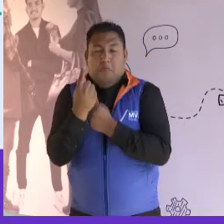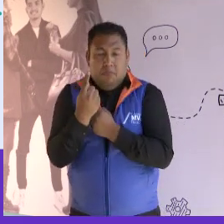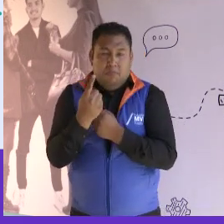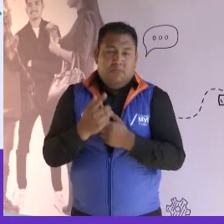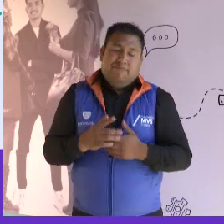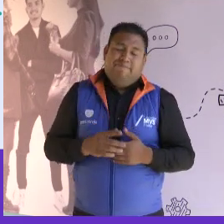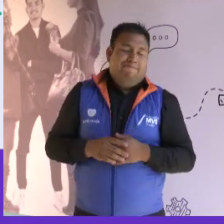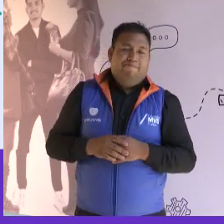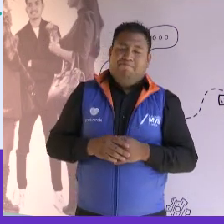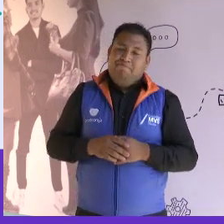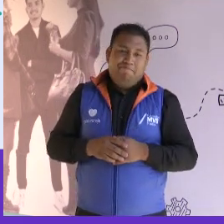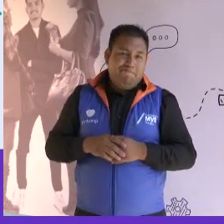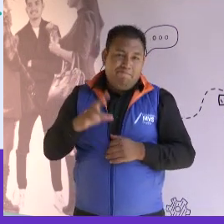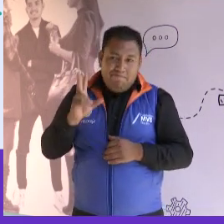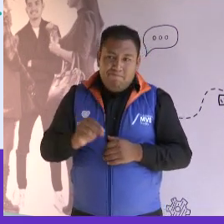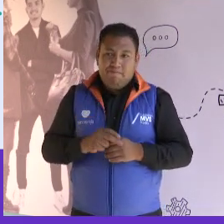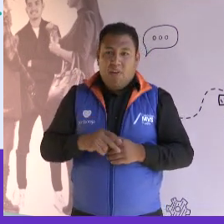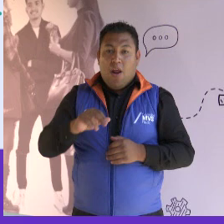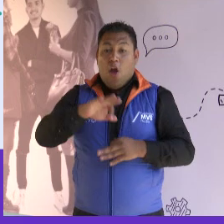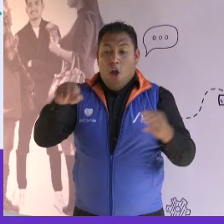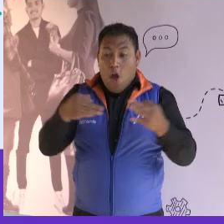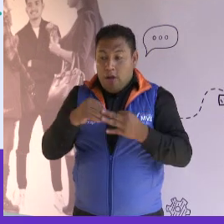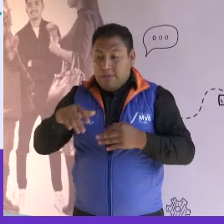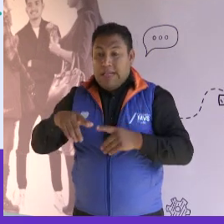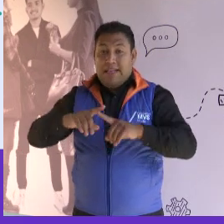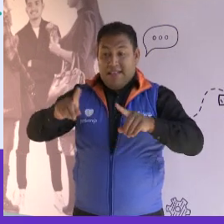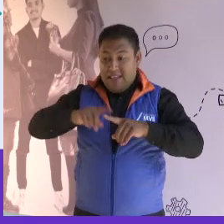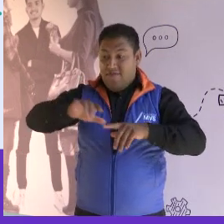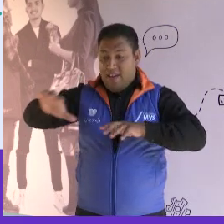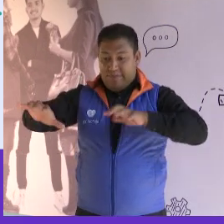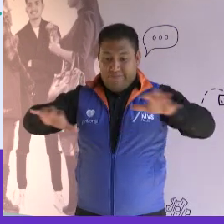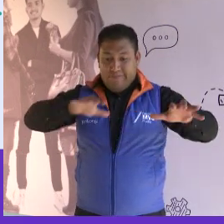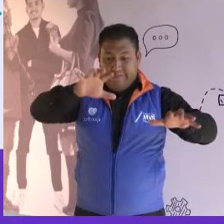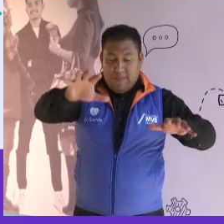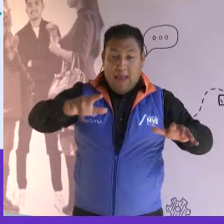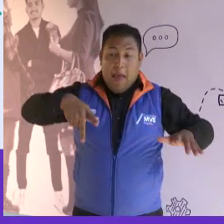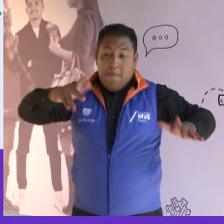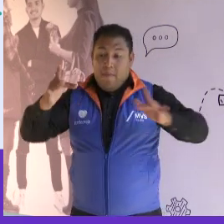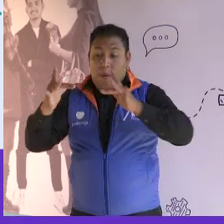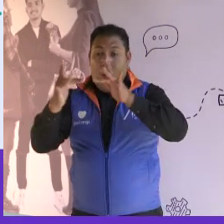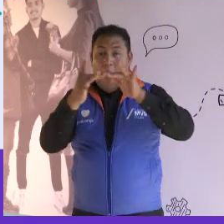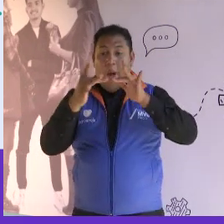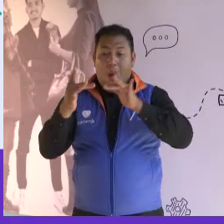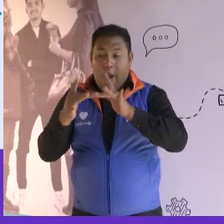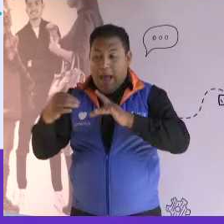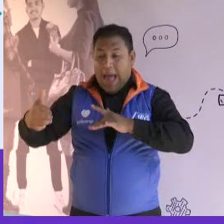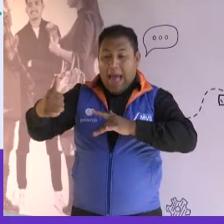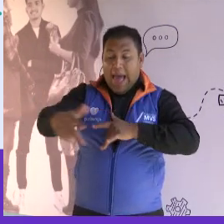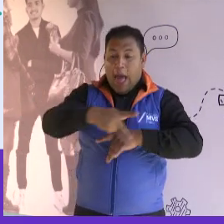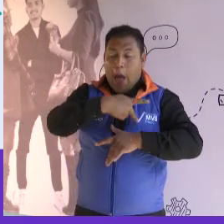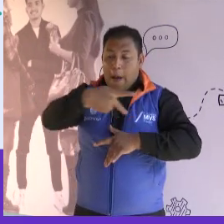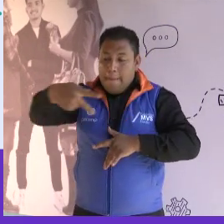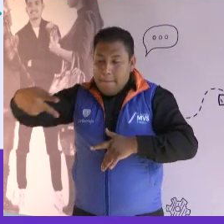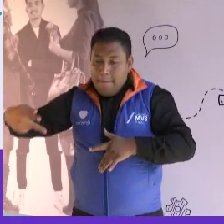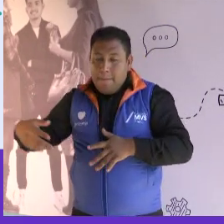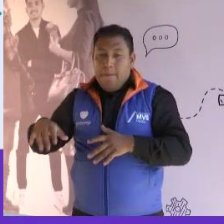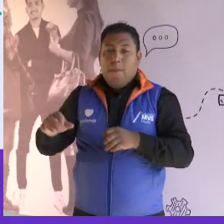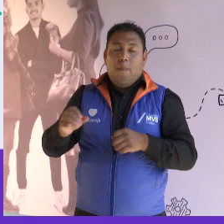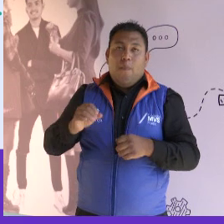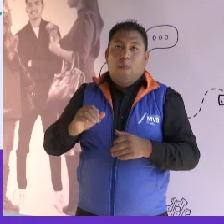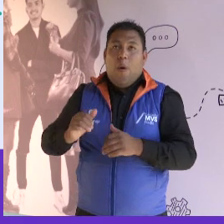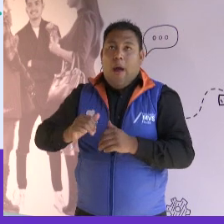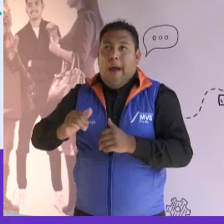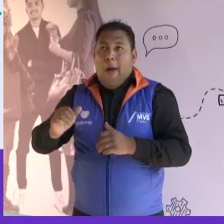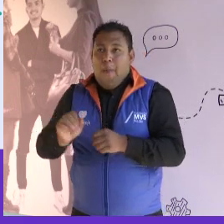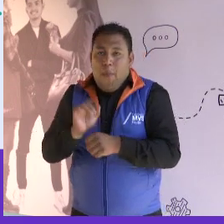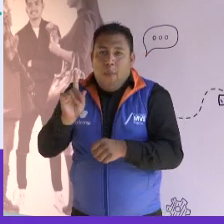causa o el objetivo principal que se está persiguiendo. Entonces, el respeto a los distintos liderazgos creo que es importante.